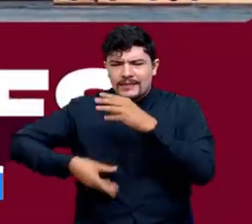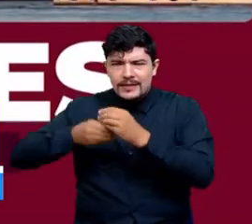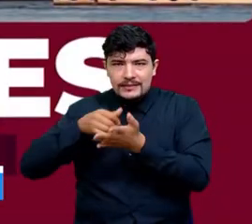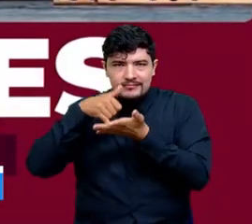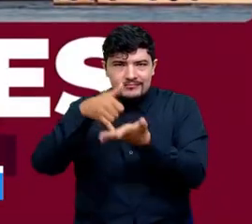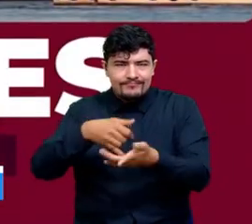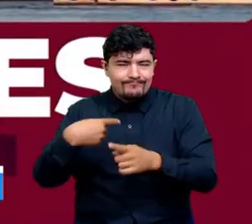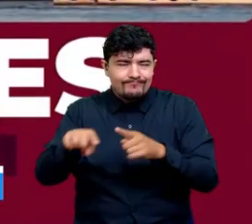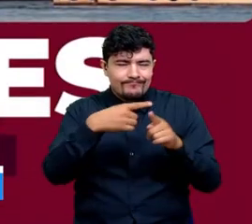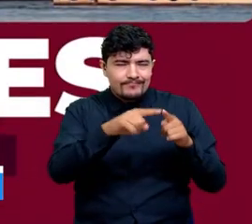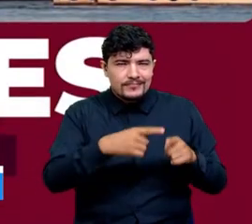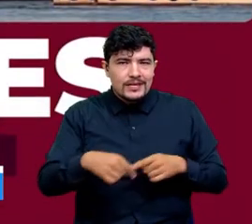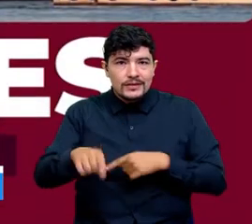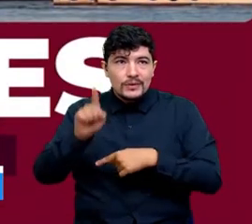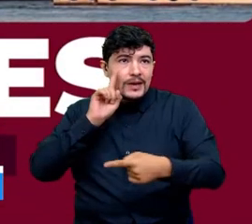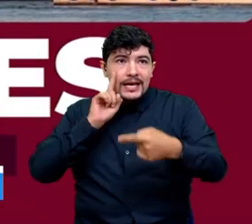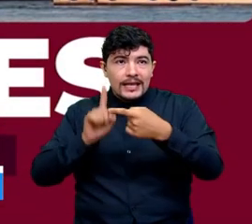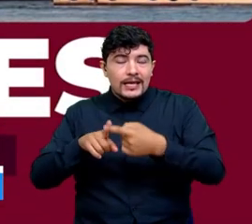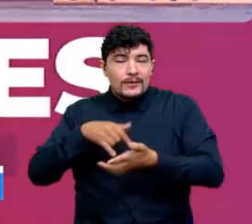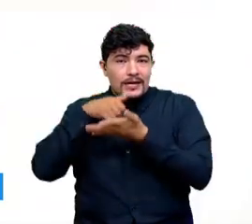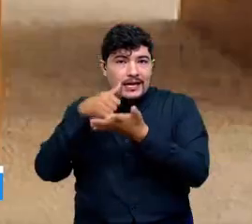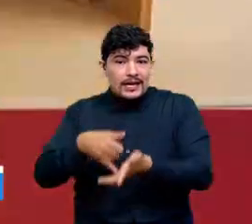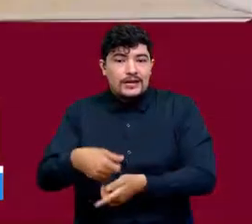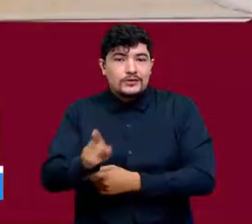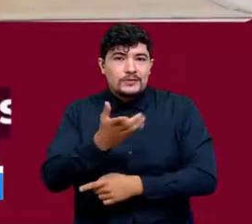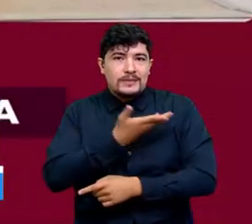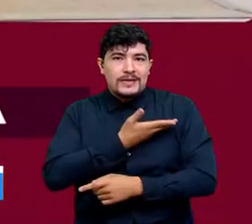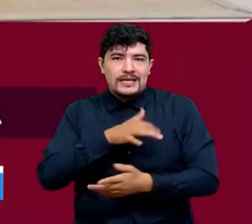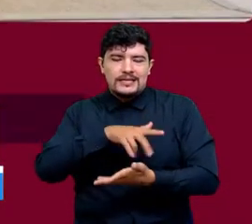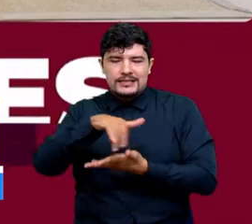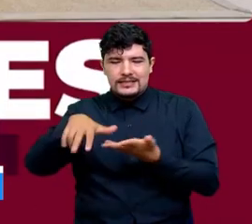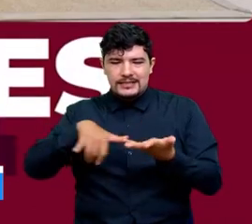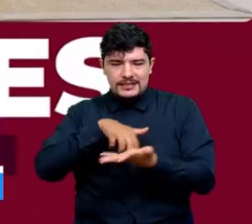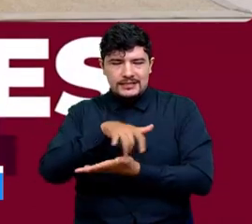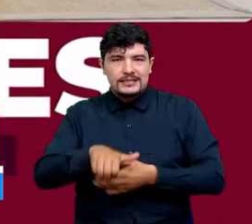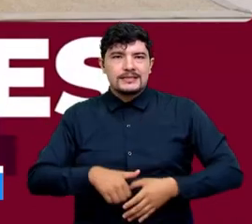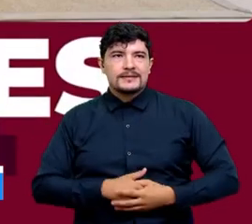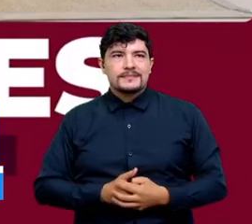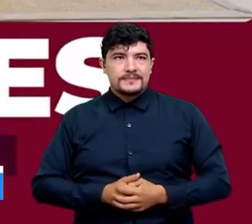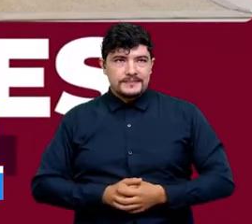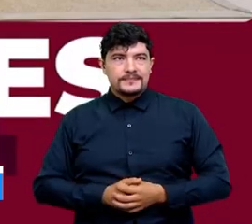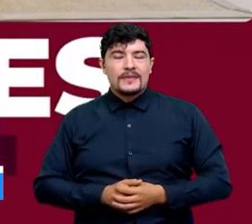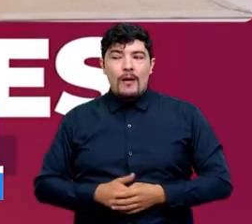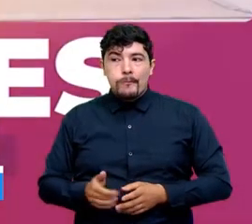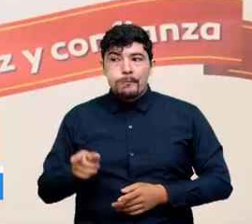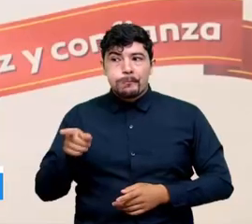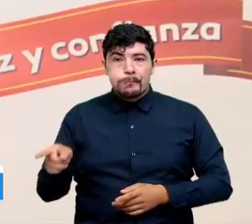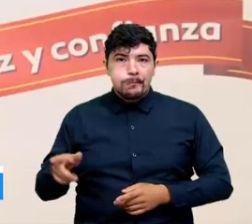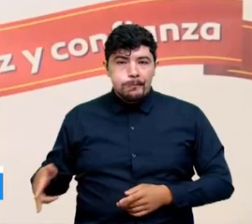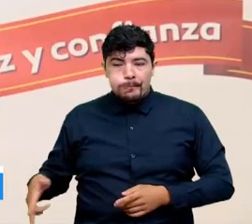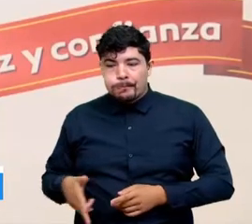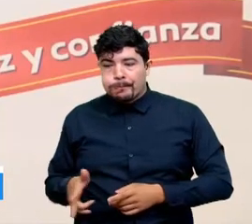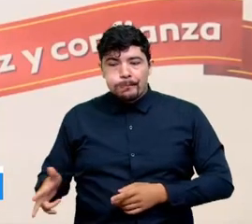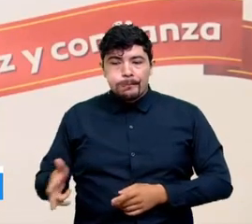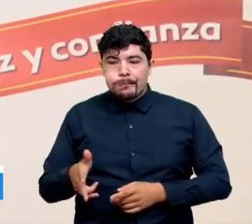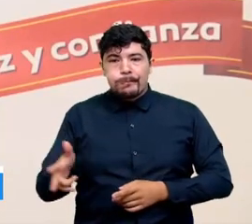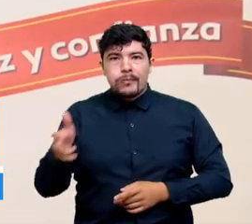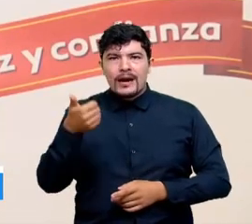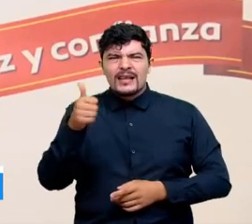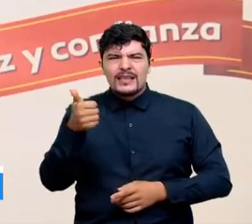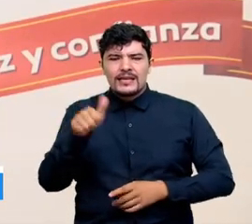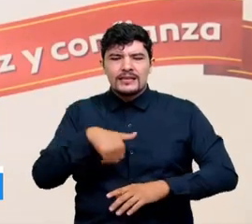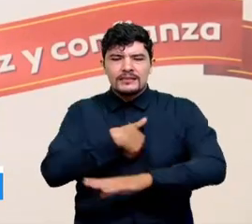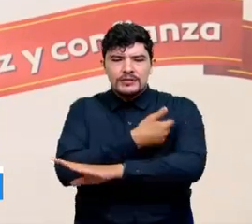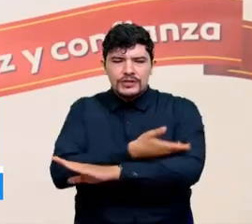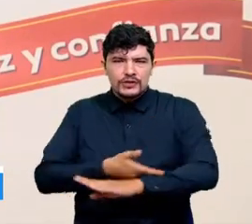premios para darle un gran regalo a nuestras madres santandereanas tenemos un viaje por 10 millones de